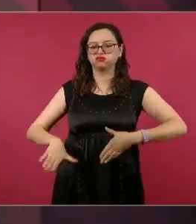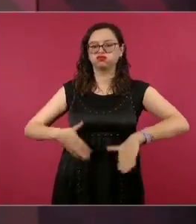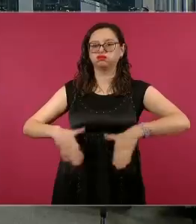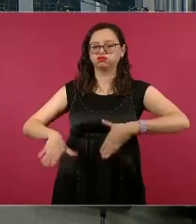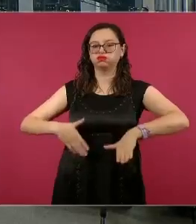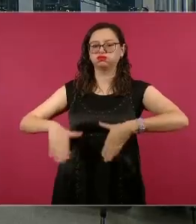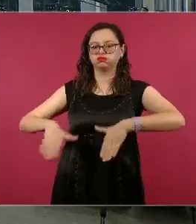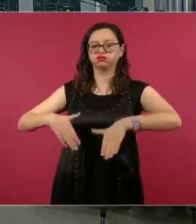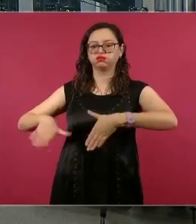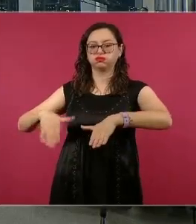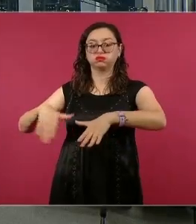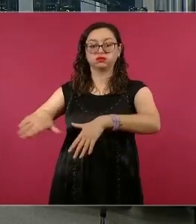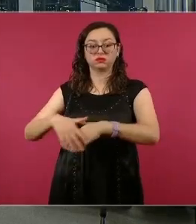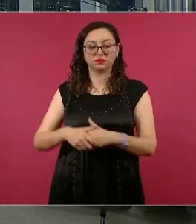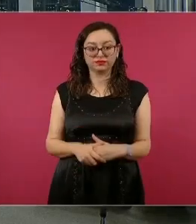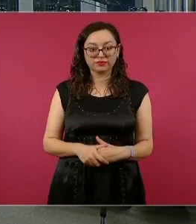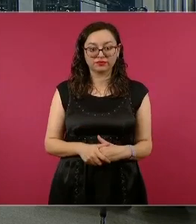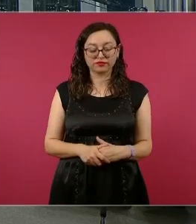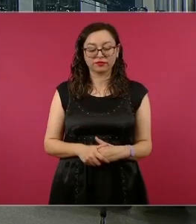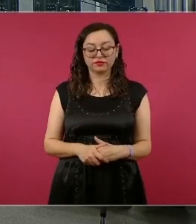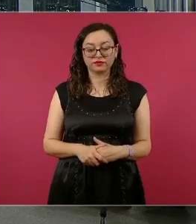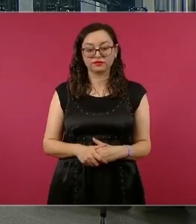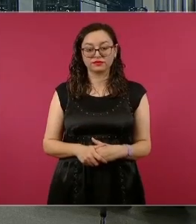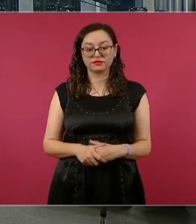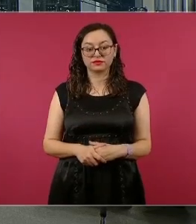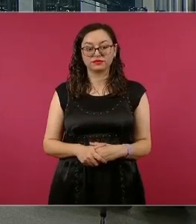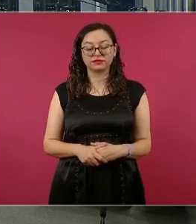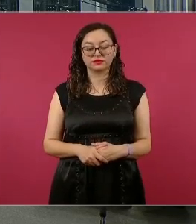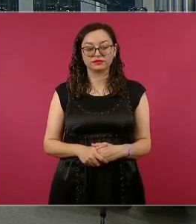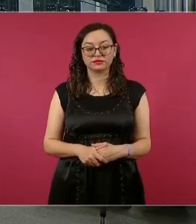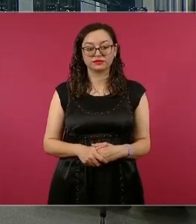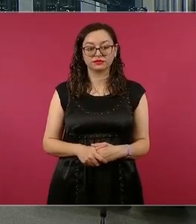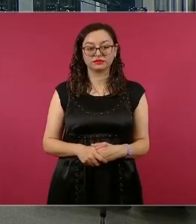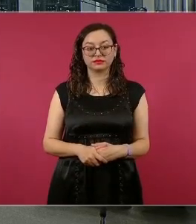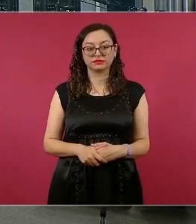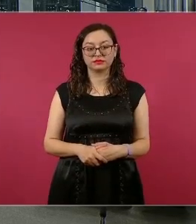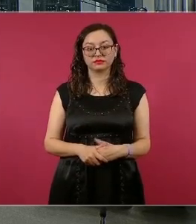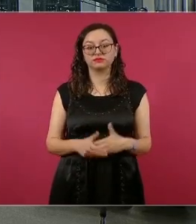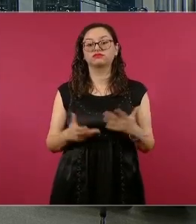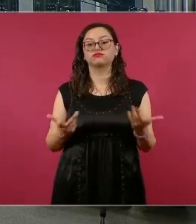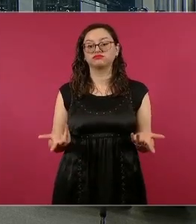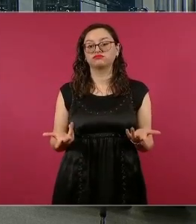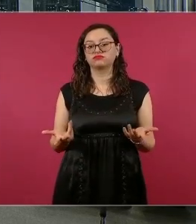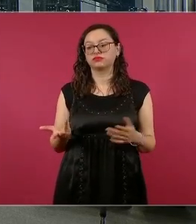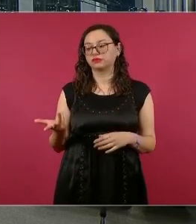adelante de Cárdenas, llevábamos 3 días, estaba lloviendo y hubo una rebelión.